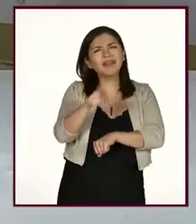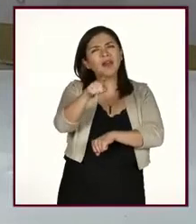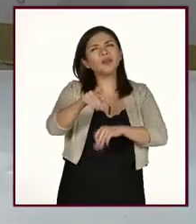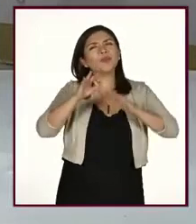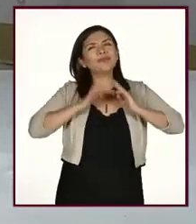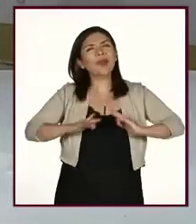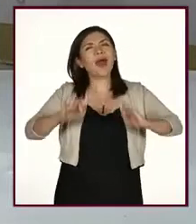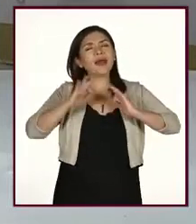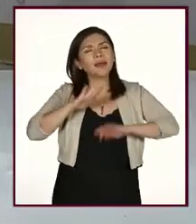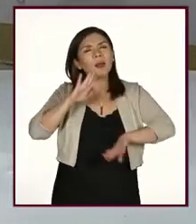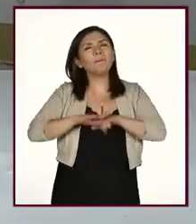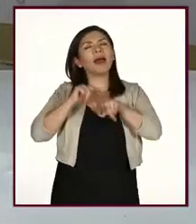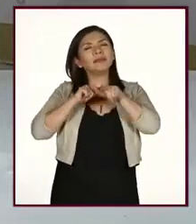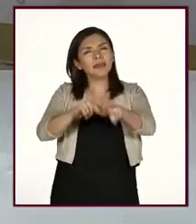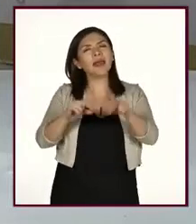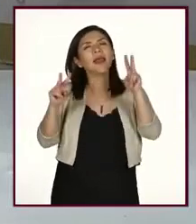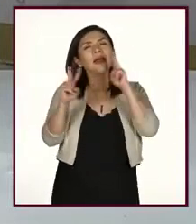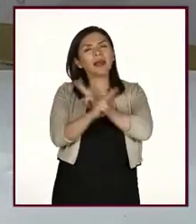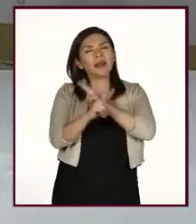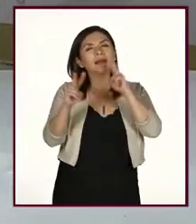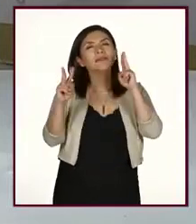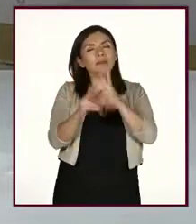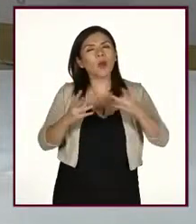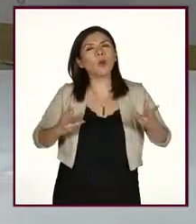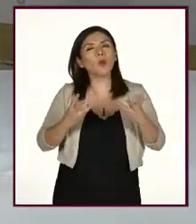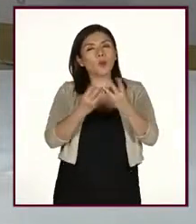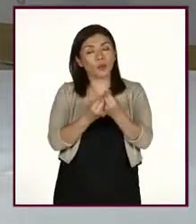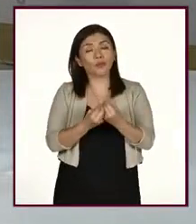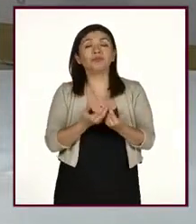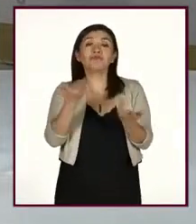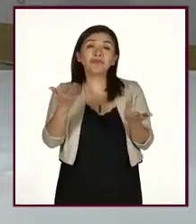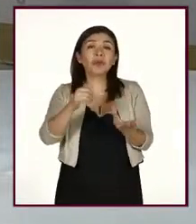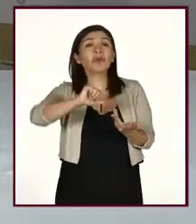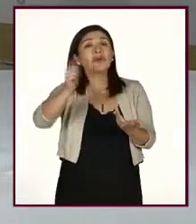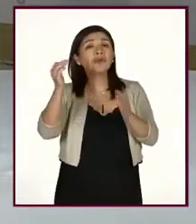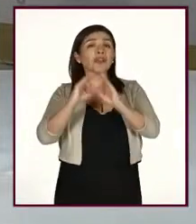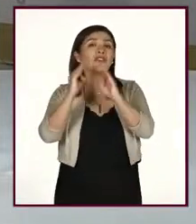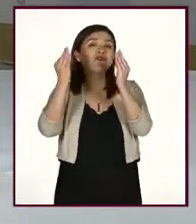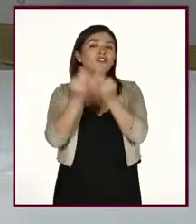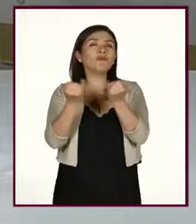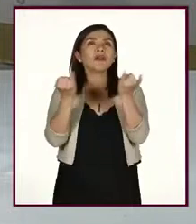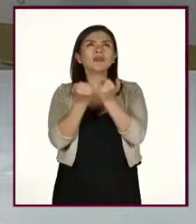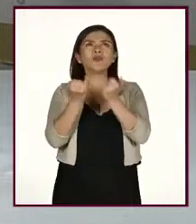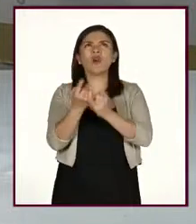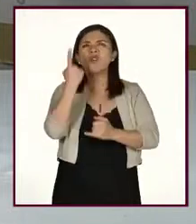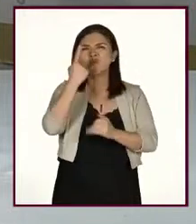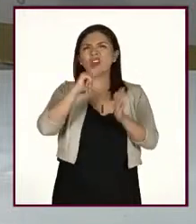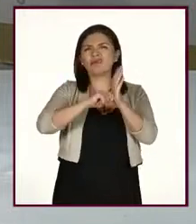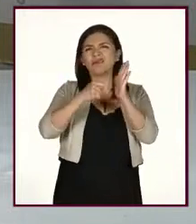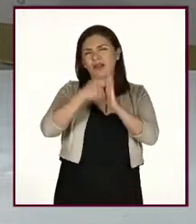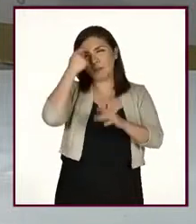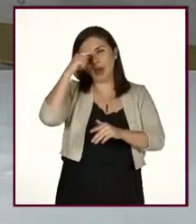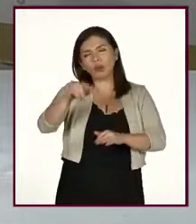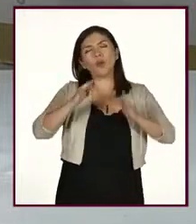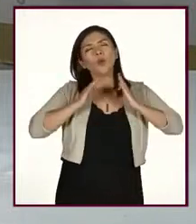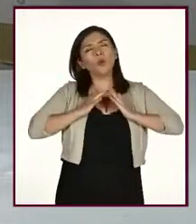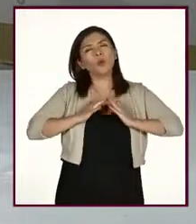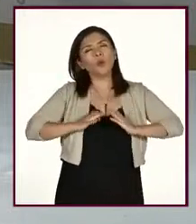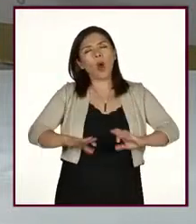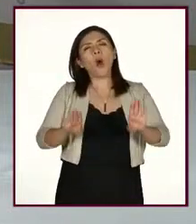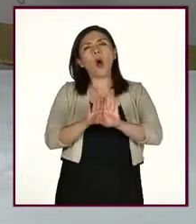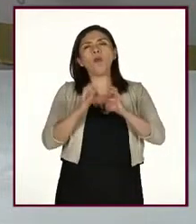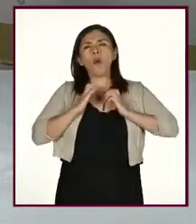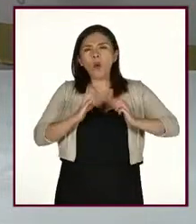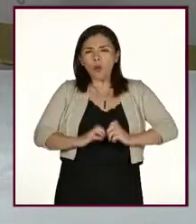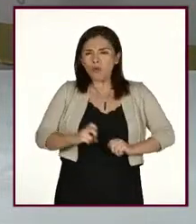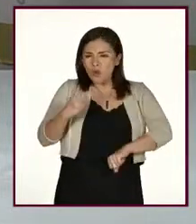respiro contigo. Y respiro contigo, exactamente. Otras técnicas, pues también hay una técnica de relajación y contracción muscular